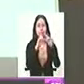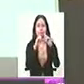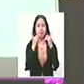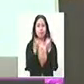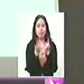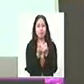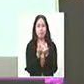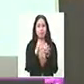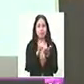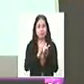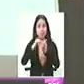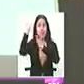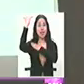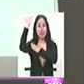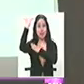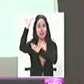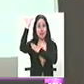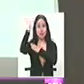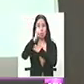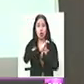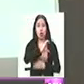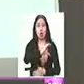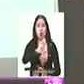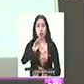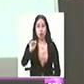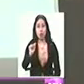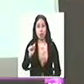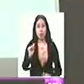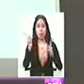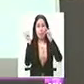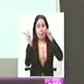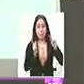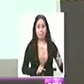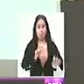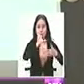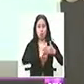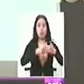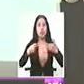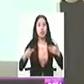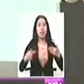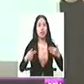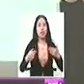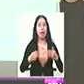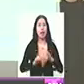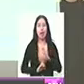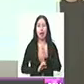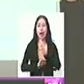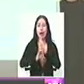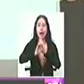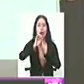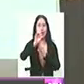se ve que Santa Cruz, Cochabamba, Pando y Chuquisaca tienen las más altas tasas